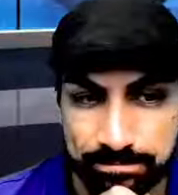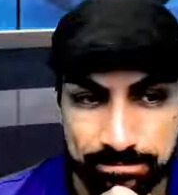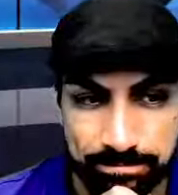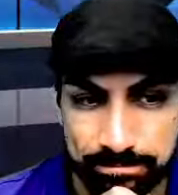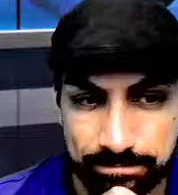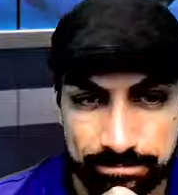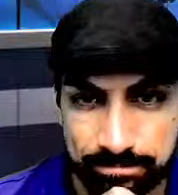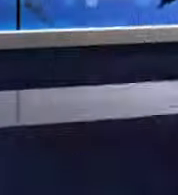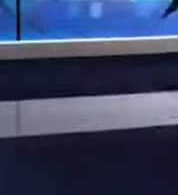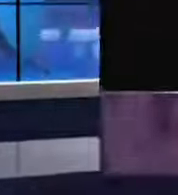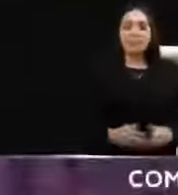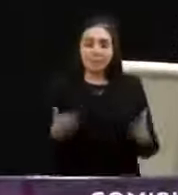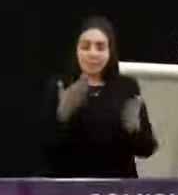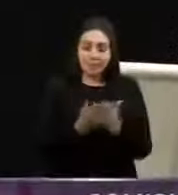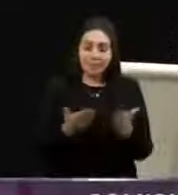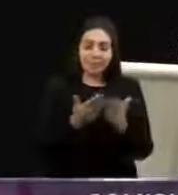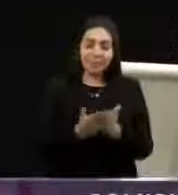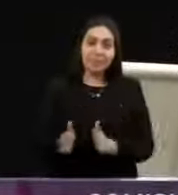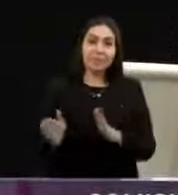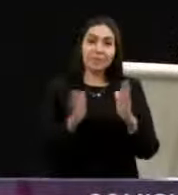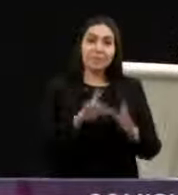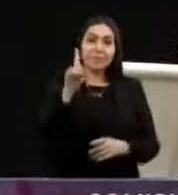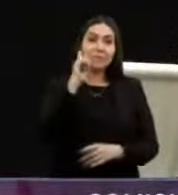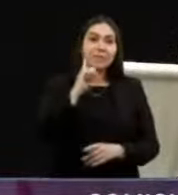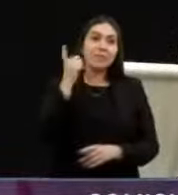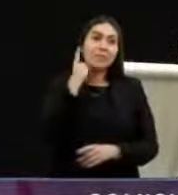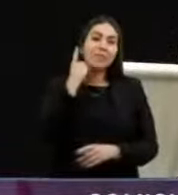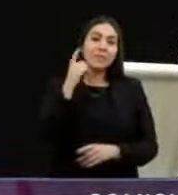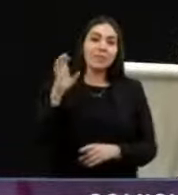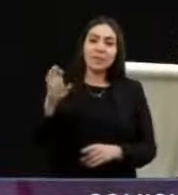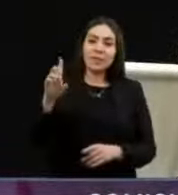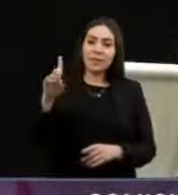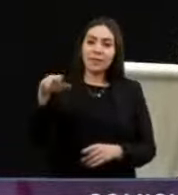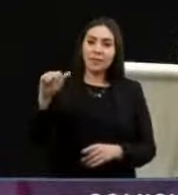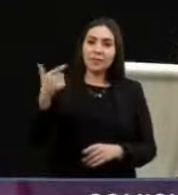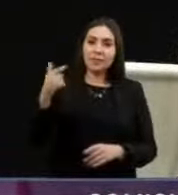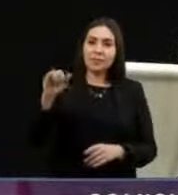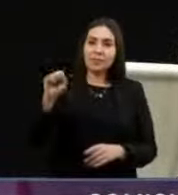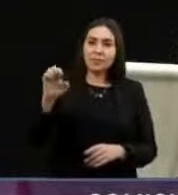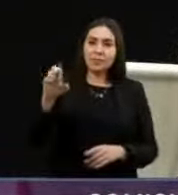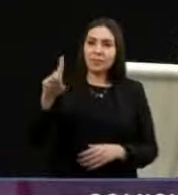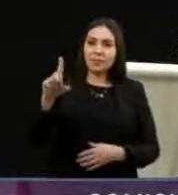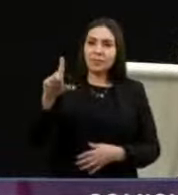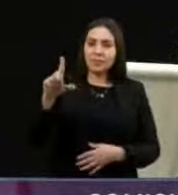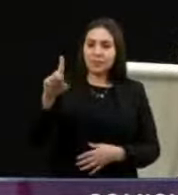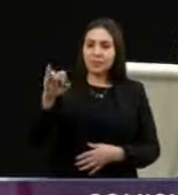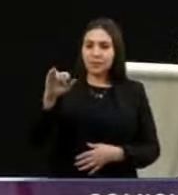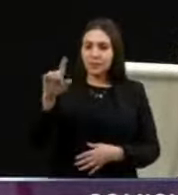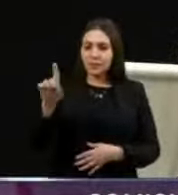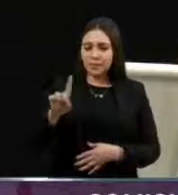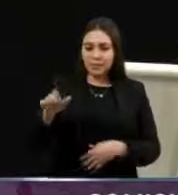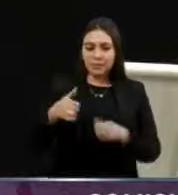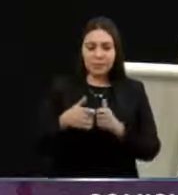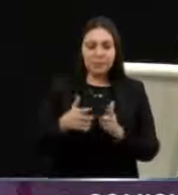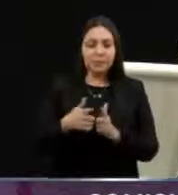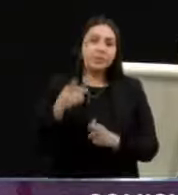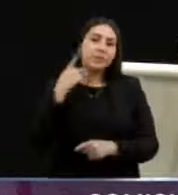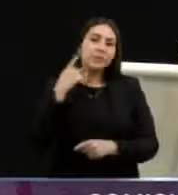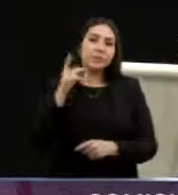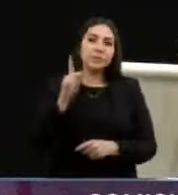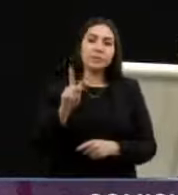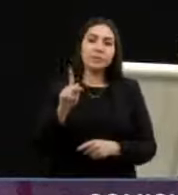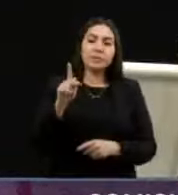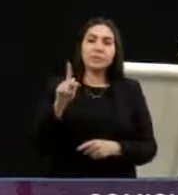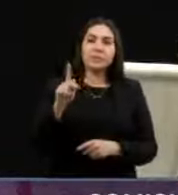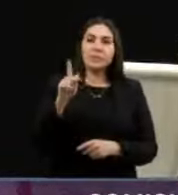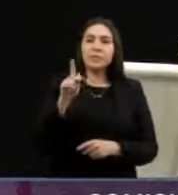Se concede el uso de la tribuna a la diputada Edna Giselle Díaz Acevedo, del Grupo Parlamentario del Partido